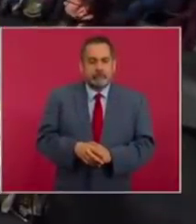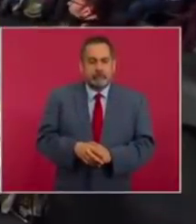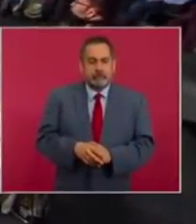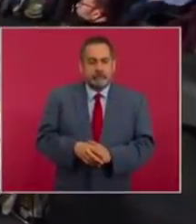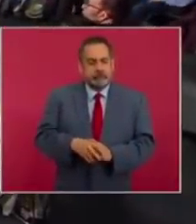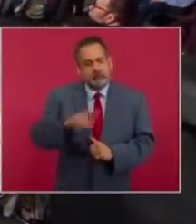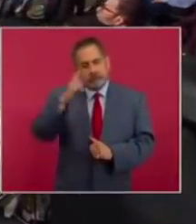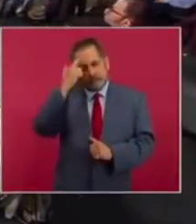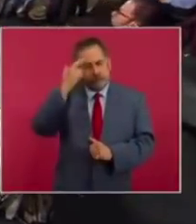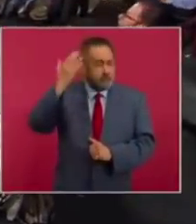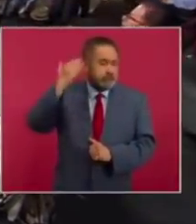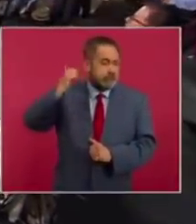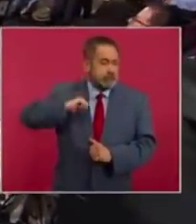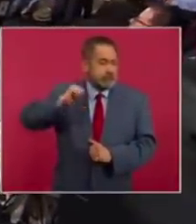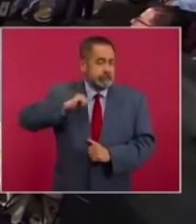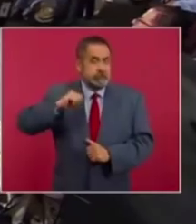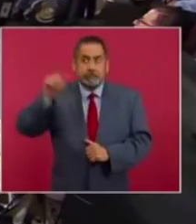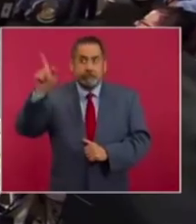que nos colonizaron,